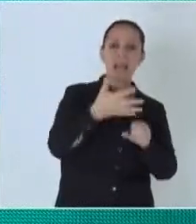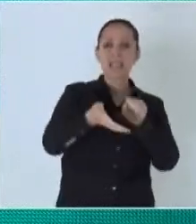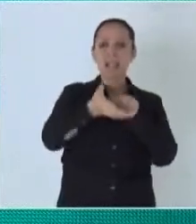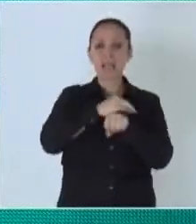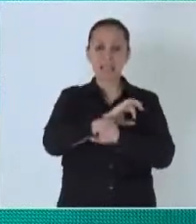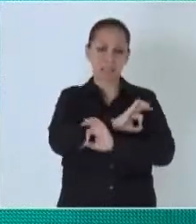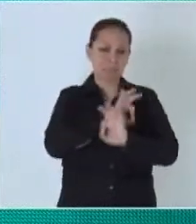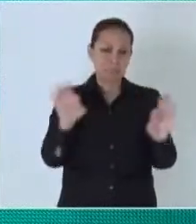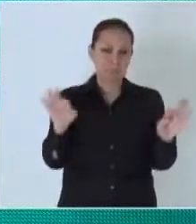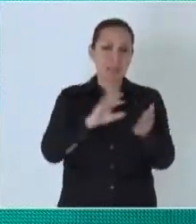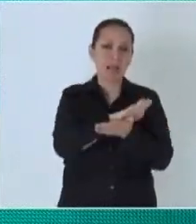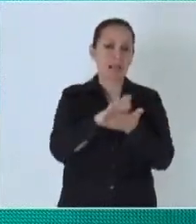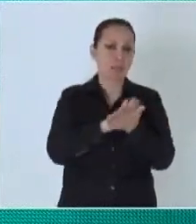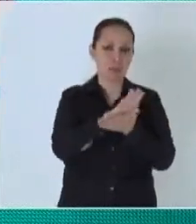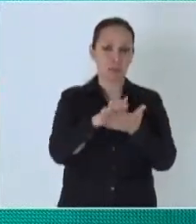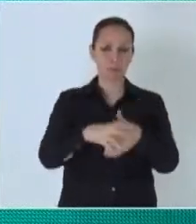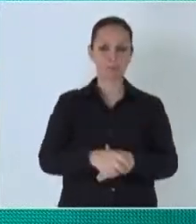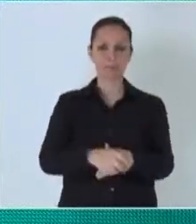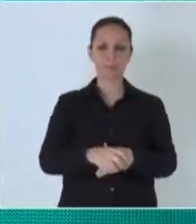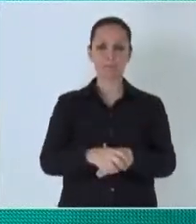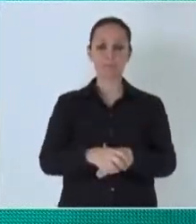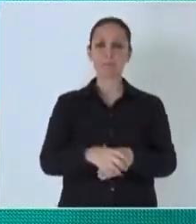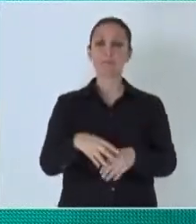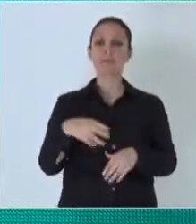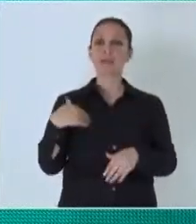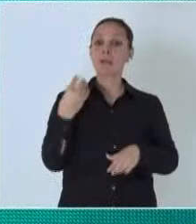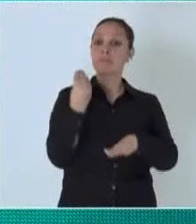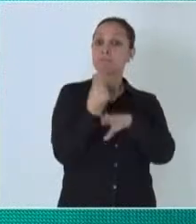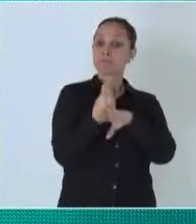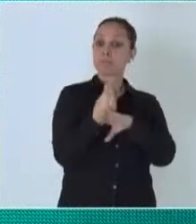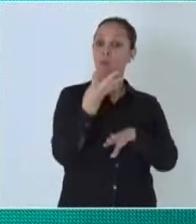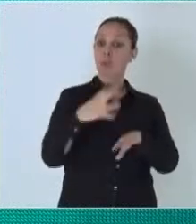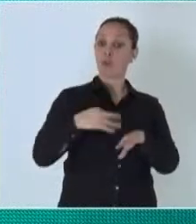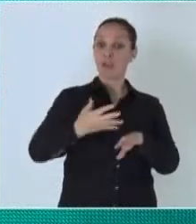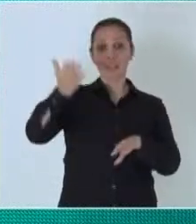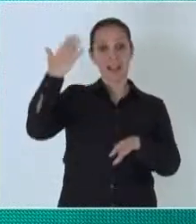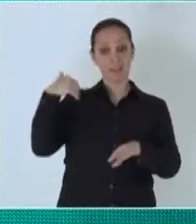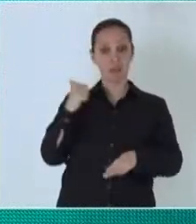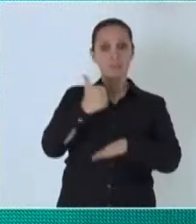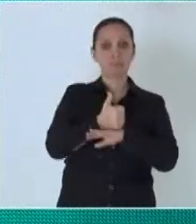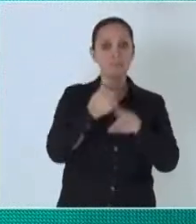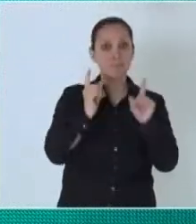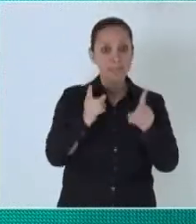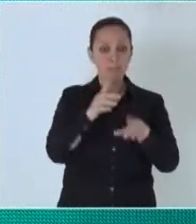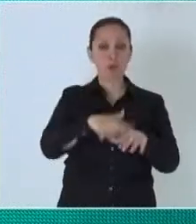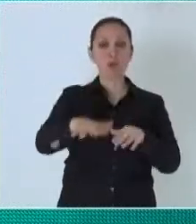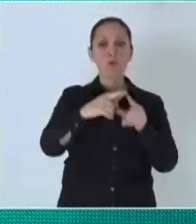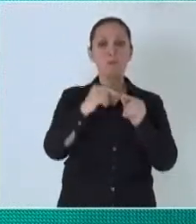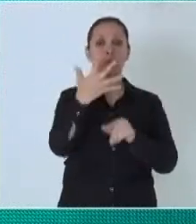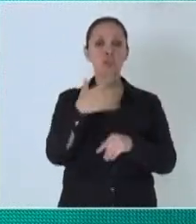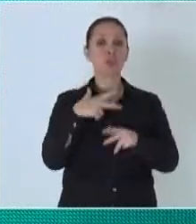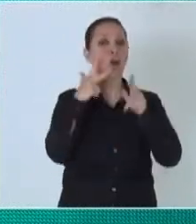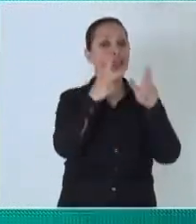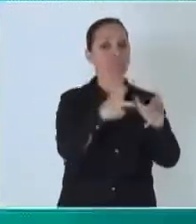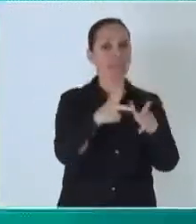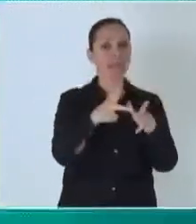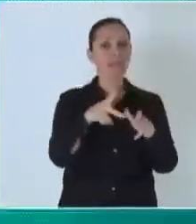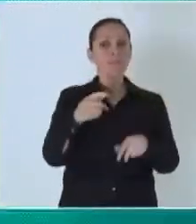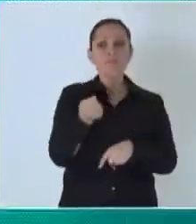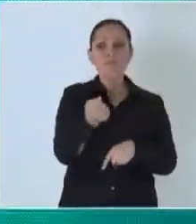quisieron resolver. Hace 4 años me encontraba en este mismo canal contando que la Comuna 5 es la comuna que menos espacios verdes